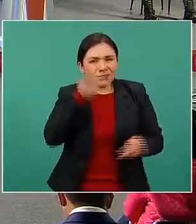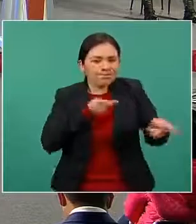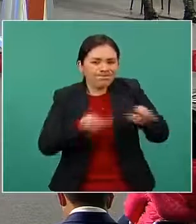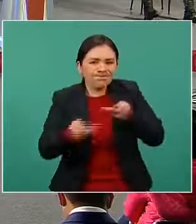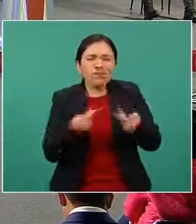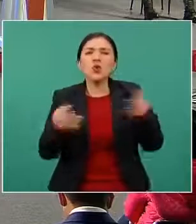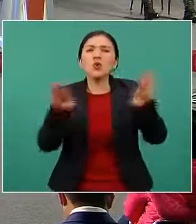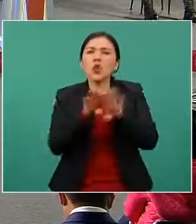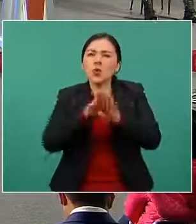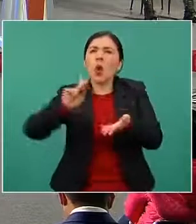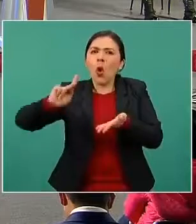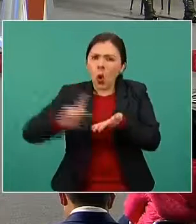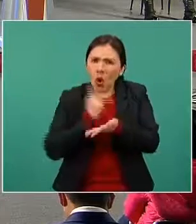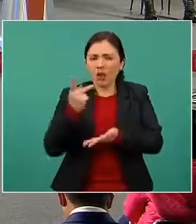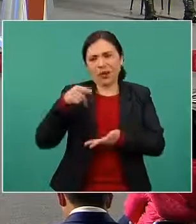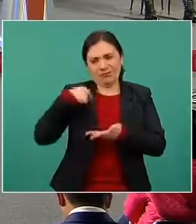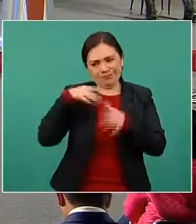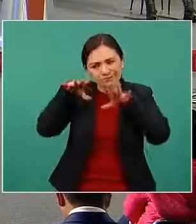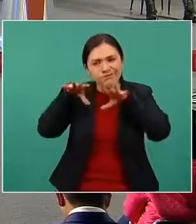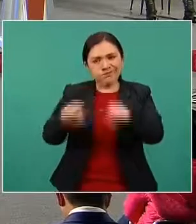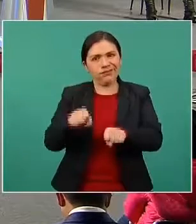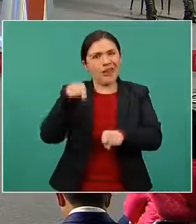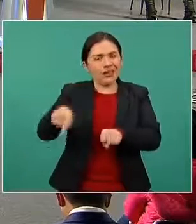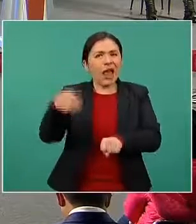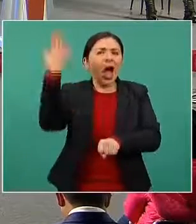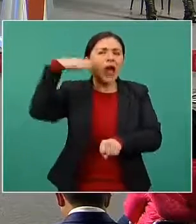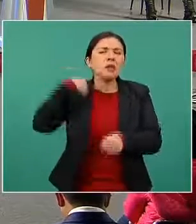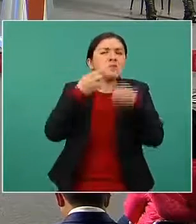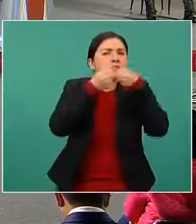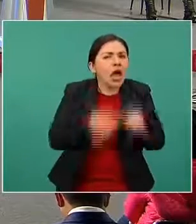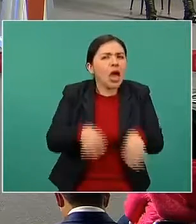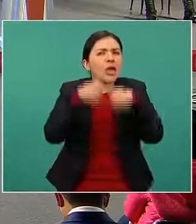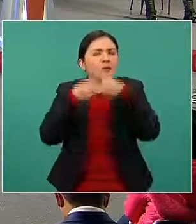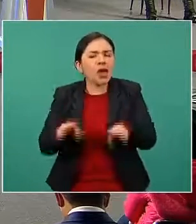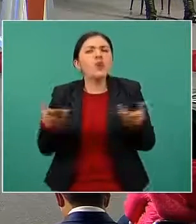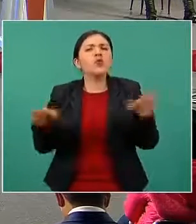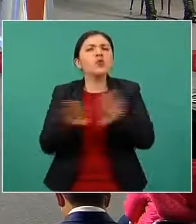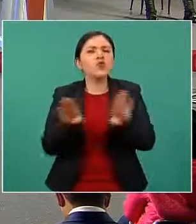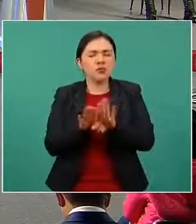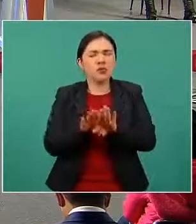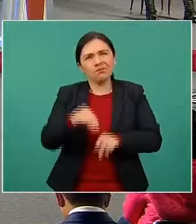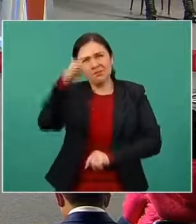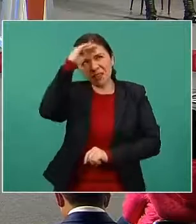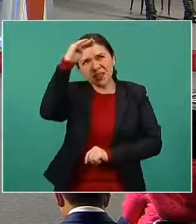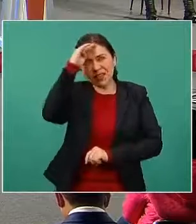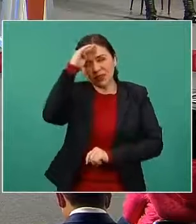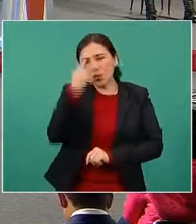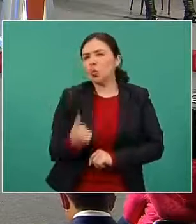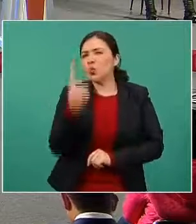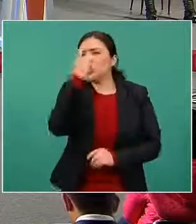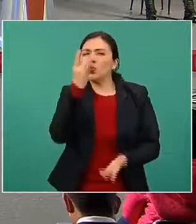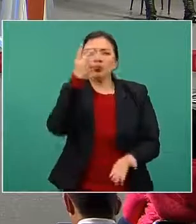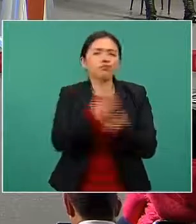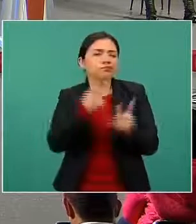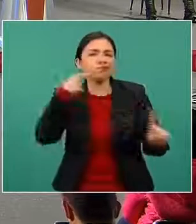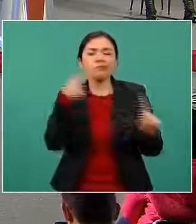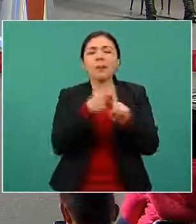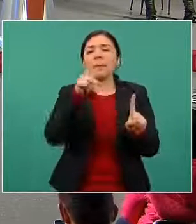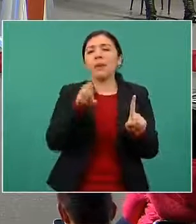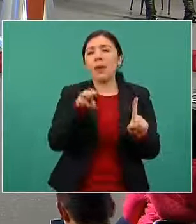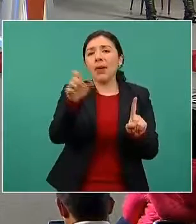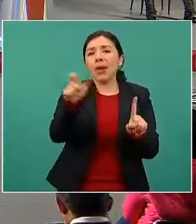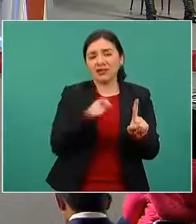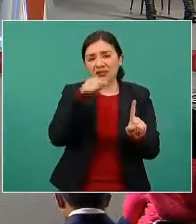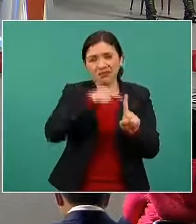a integrar el proceso comercial en una sola área, en Petróleos Mexicanos. Con esto